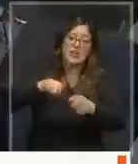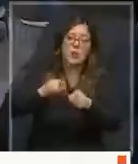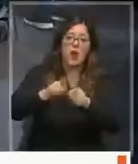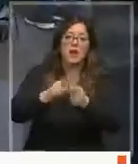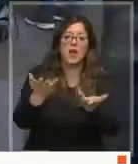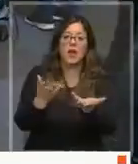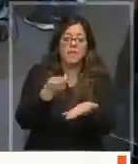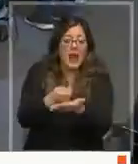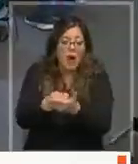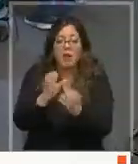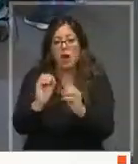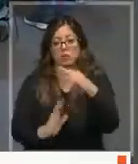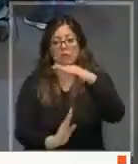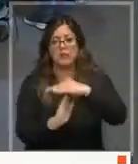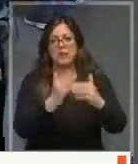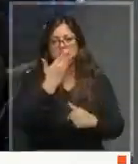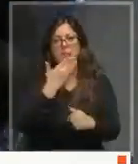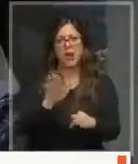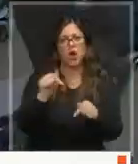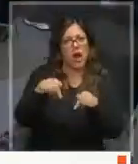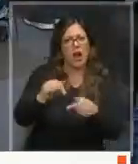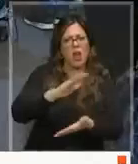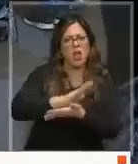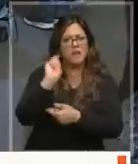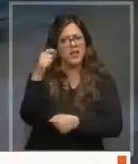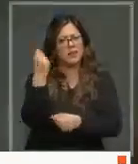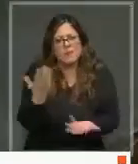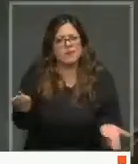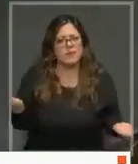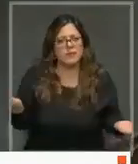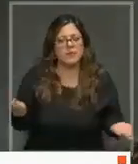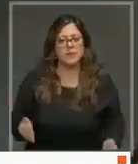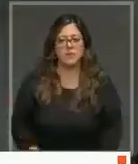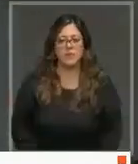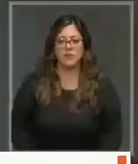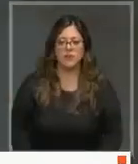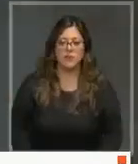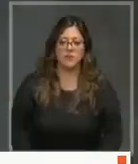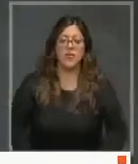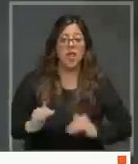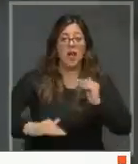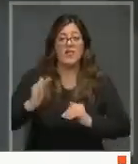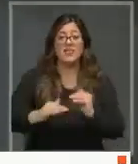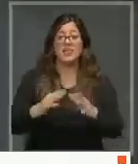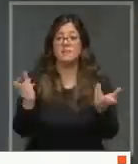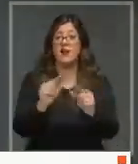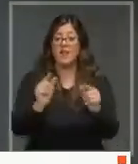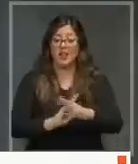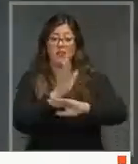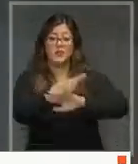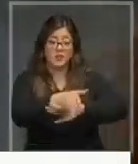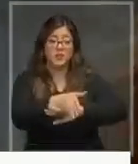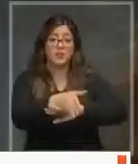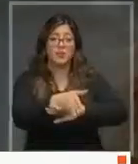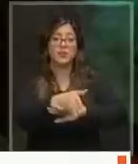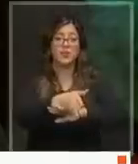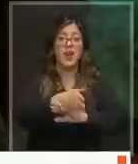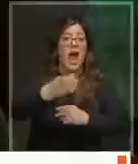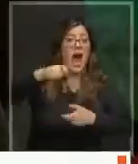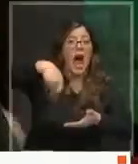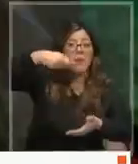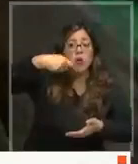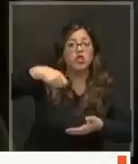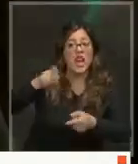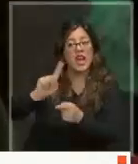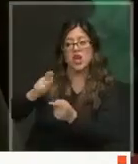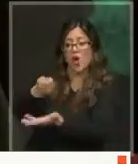prepararlo o pausar su consumo por estas fiestas patrias. De repente sale más barato ir a almorzar que te pasen el pebre. Hay